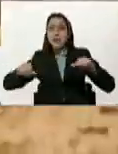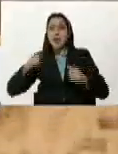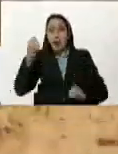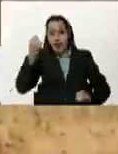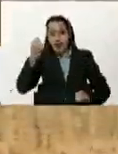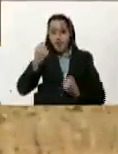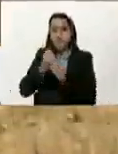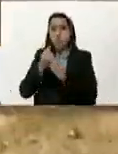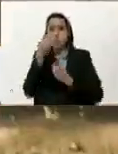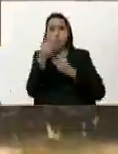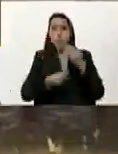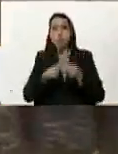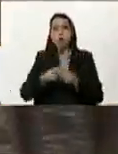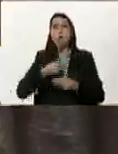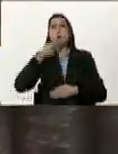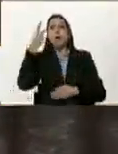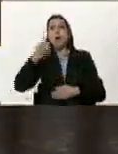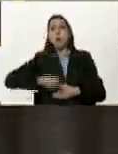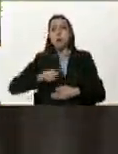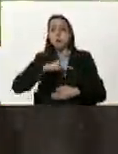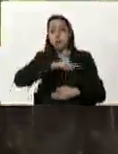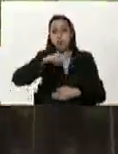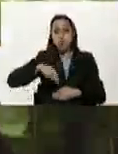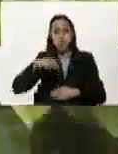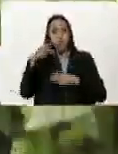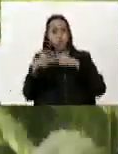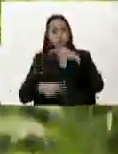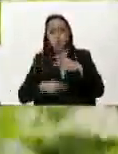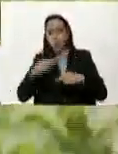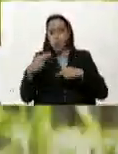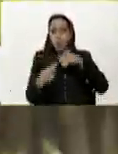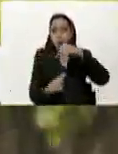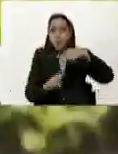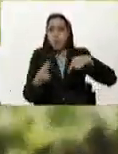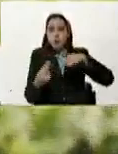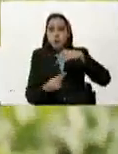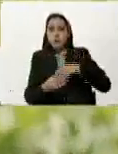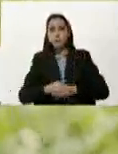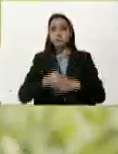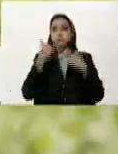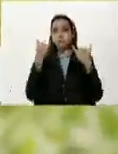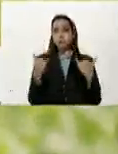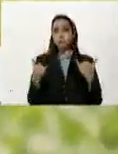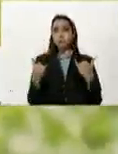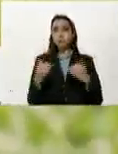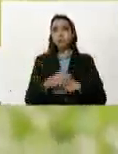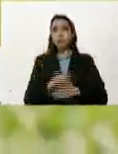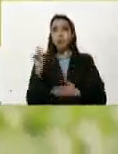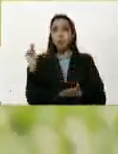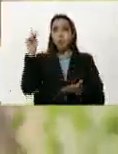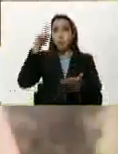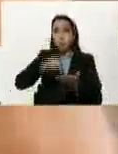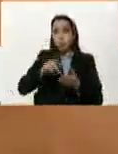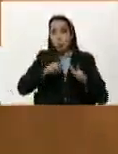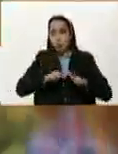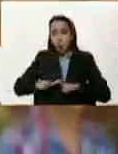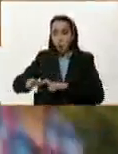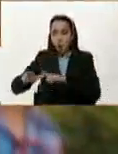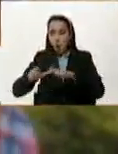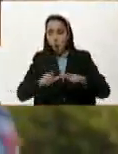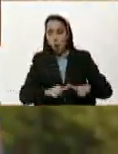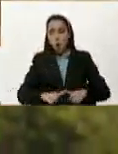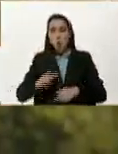con respecto a las políticas de nuestro proceso revolucionario hoy nos encontramos en el sector cuchillero